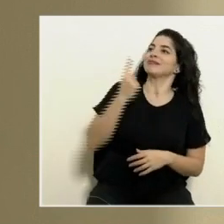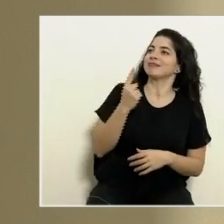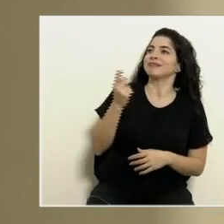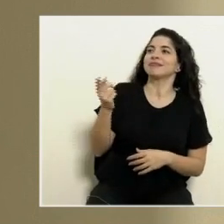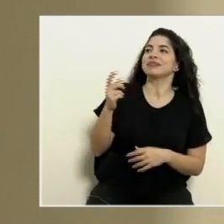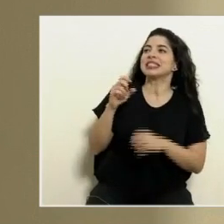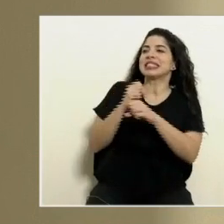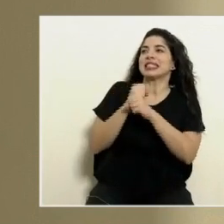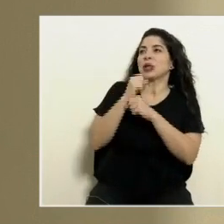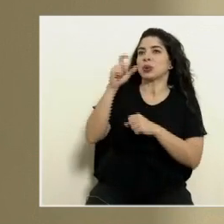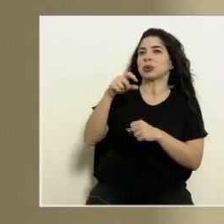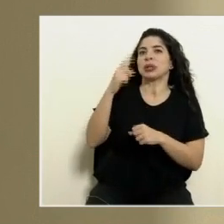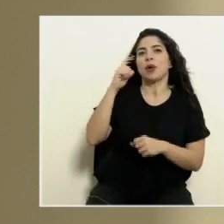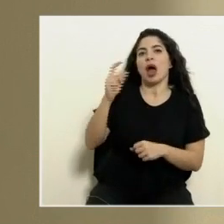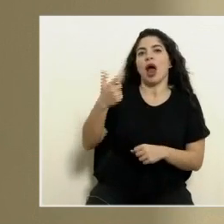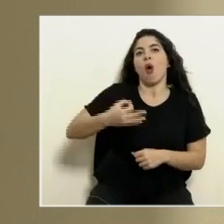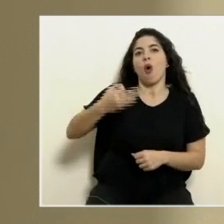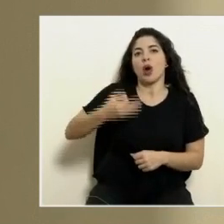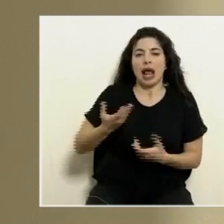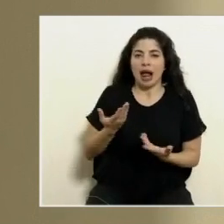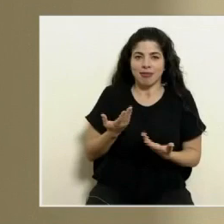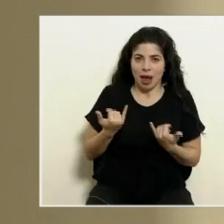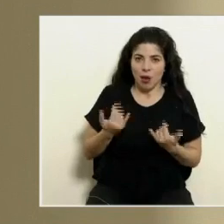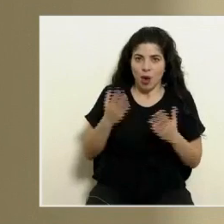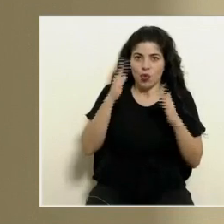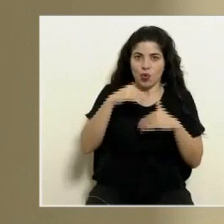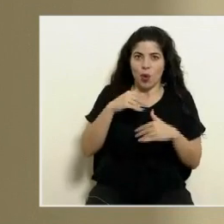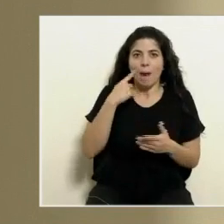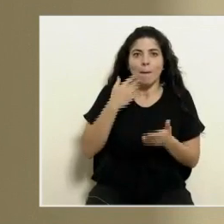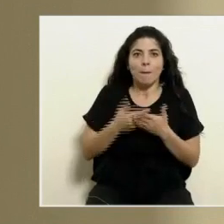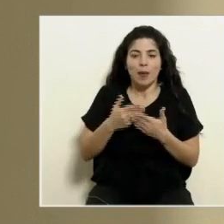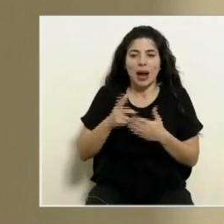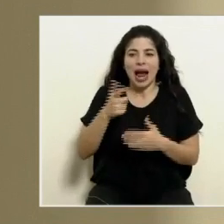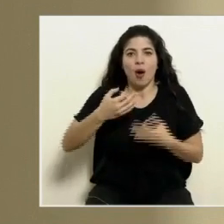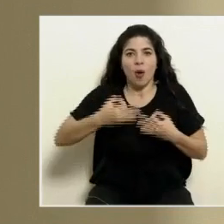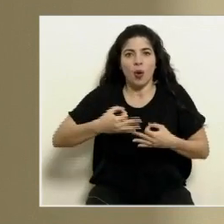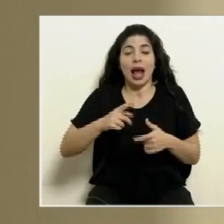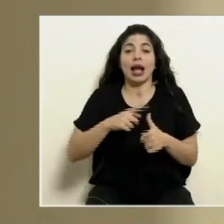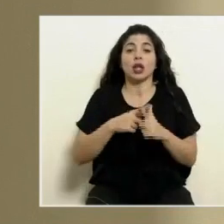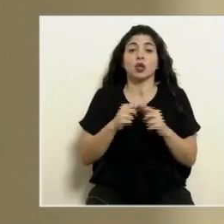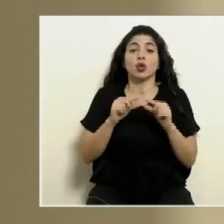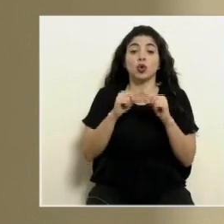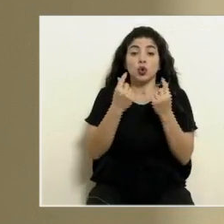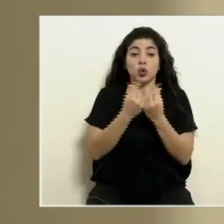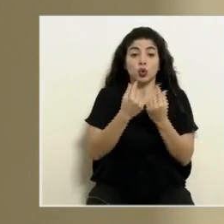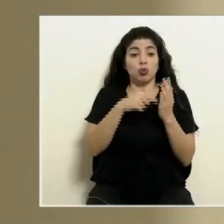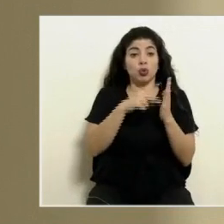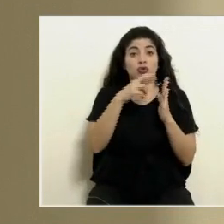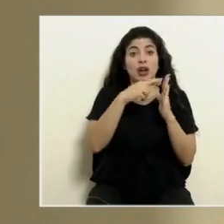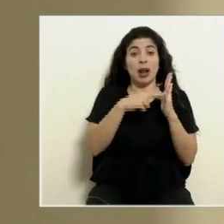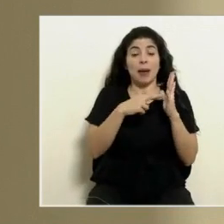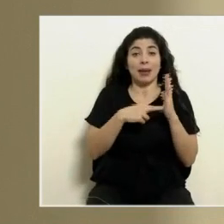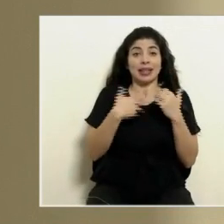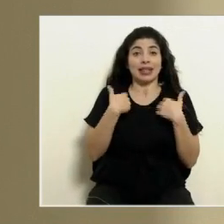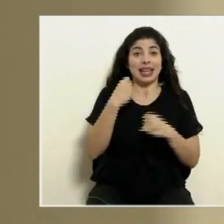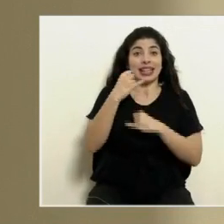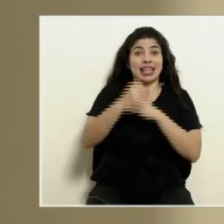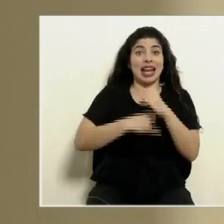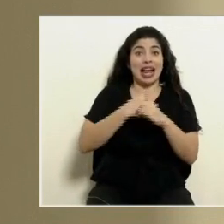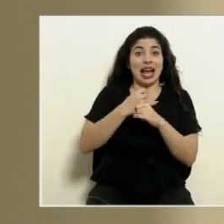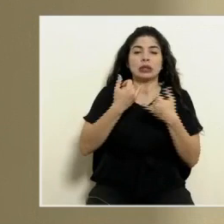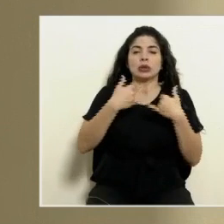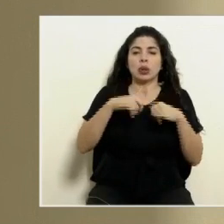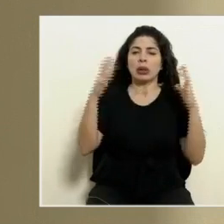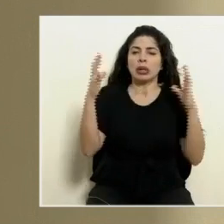el carnet es auténtico. Entonces, en eso igual, pues los grupos correspondientes dentro del Reglamento Sanitario Internacional se siguen reuniendo